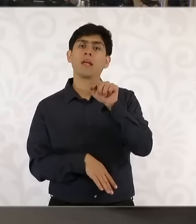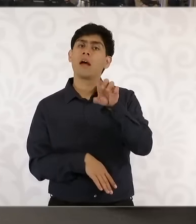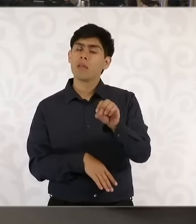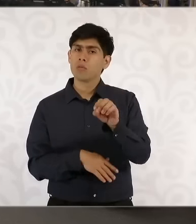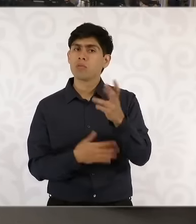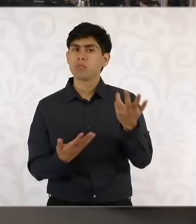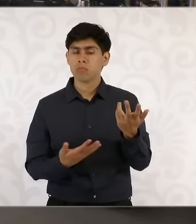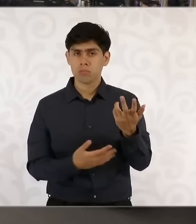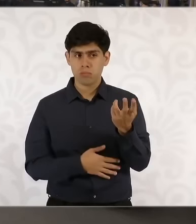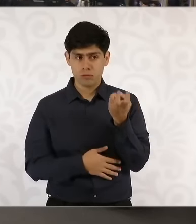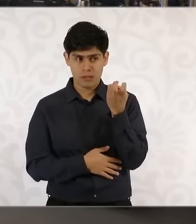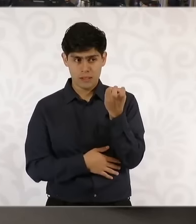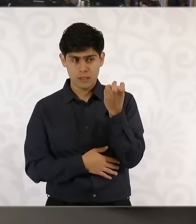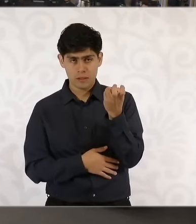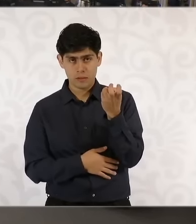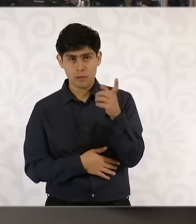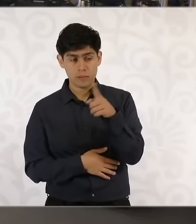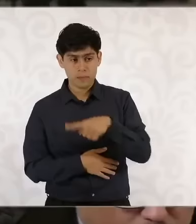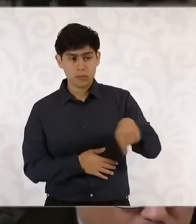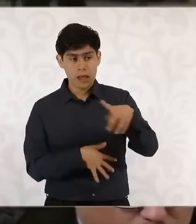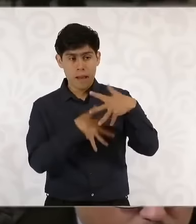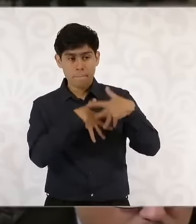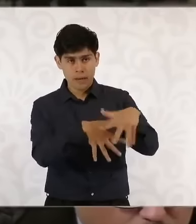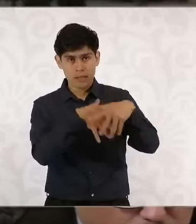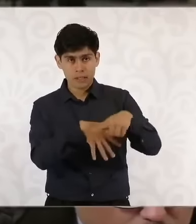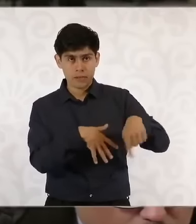una de las consignas, a pesar de que decían que es una